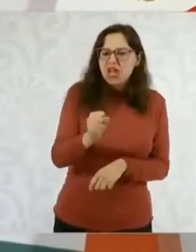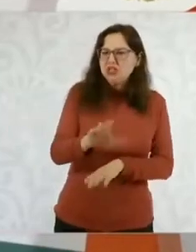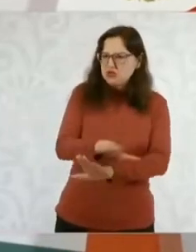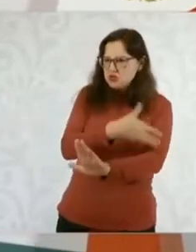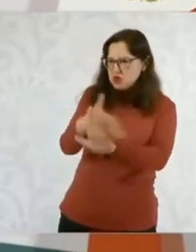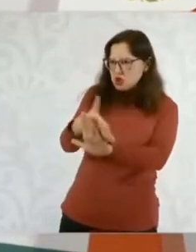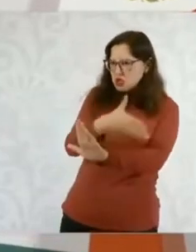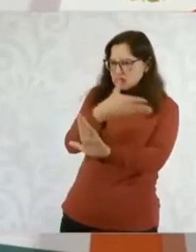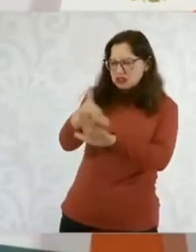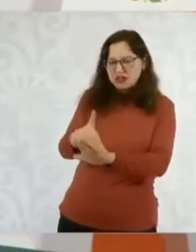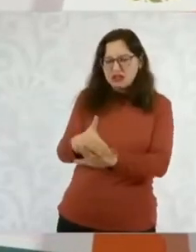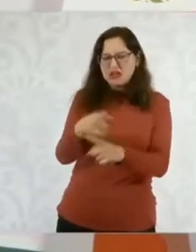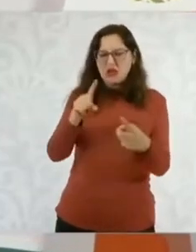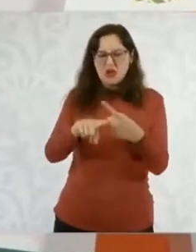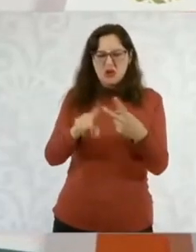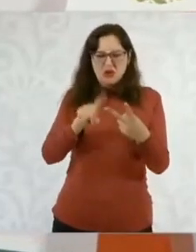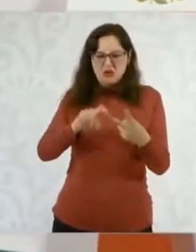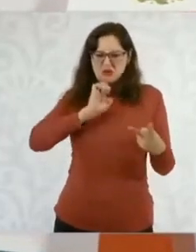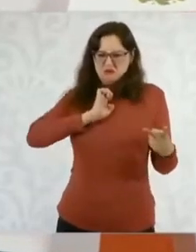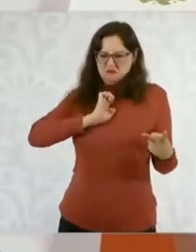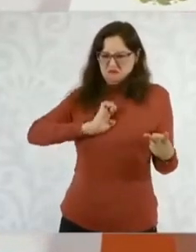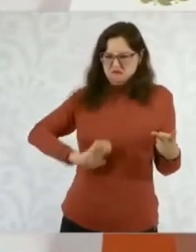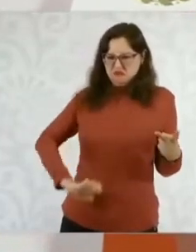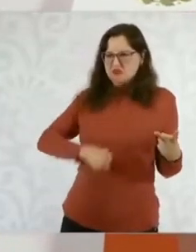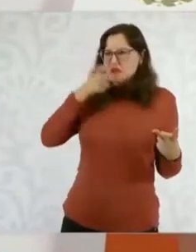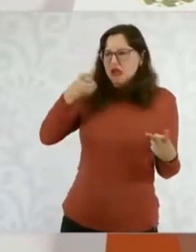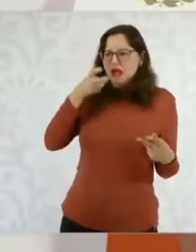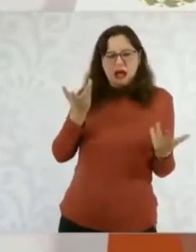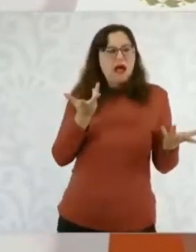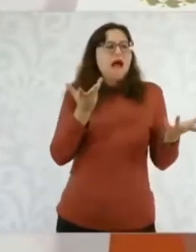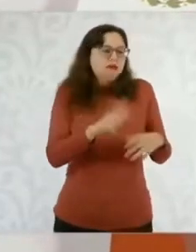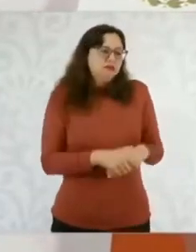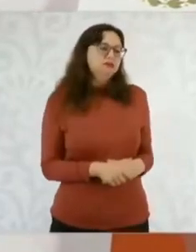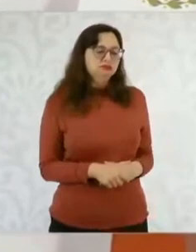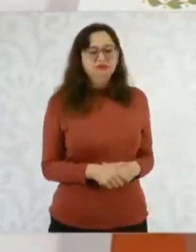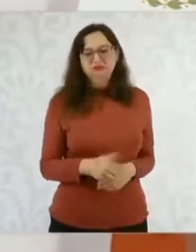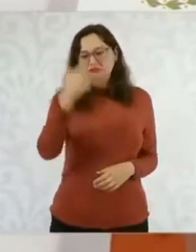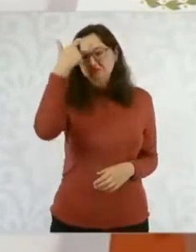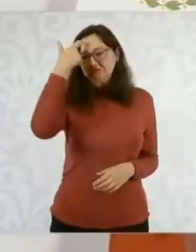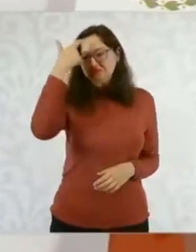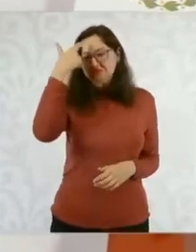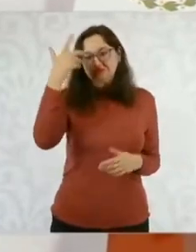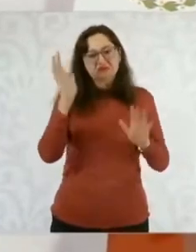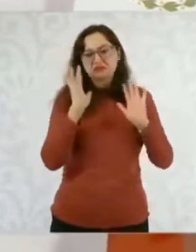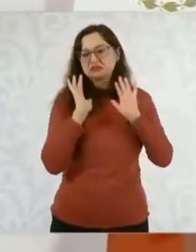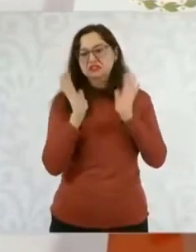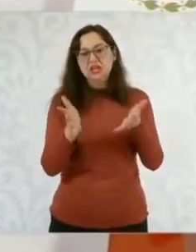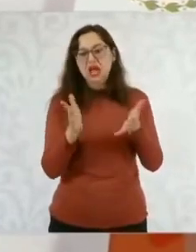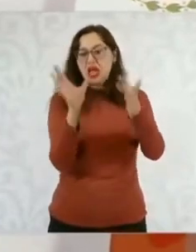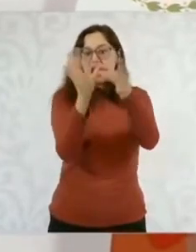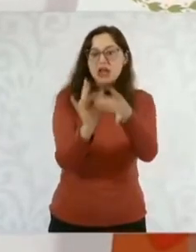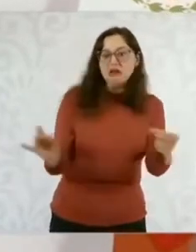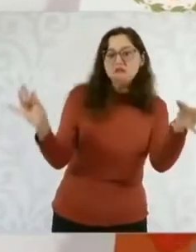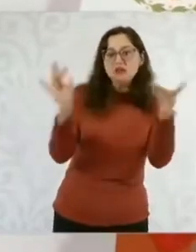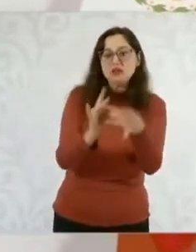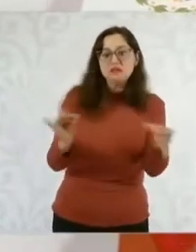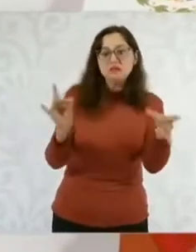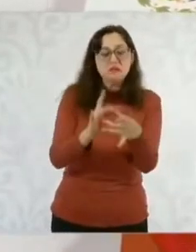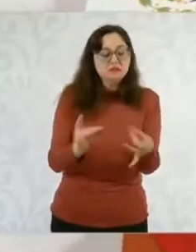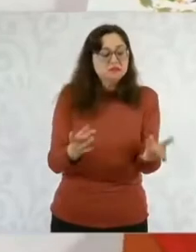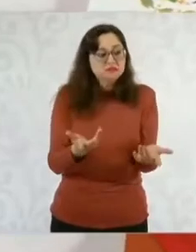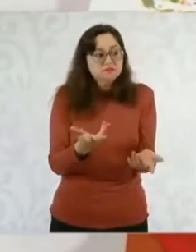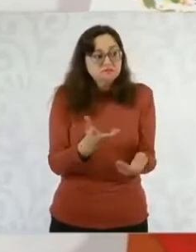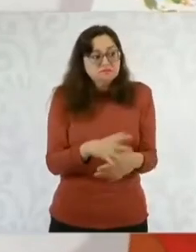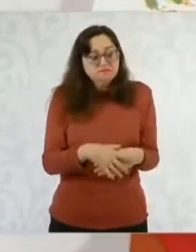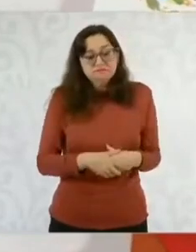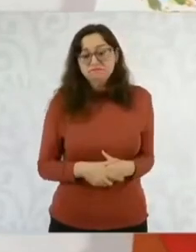odio. Pues es que ya no hay argumento. O sea, todo esto que decían, les van a quitar